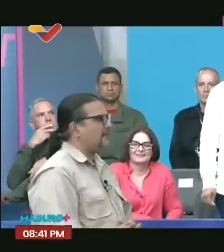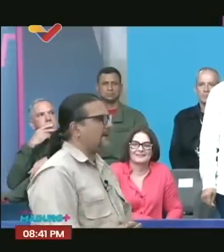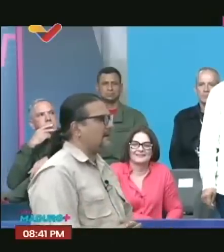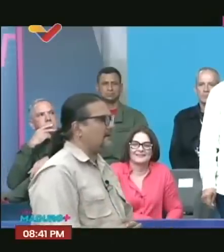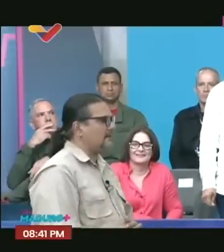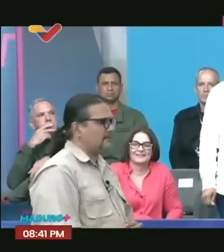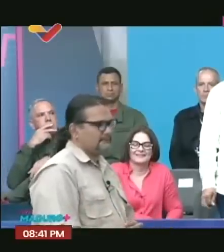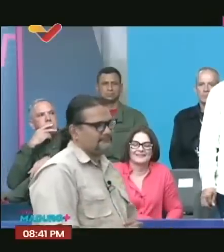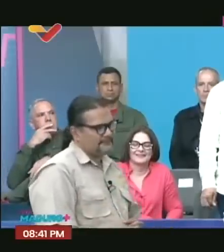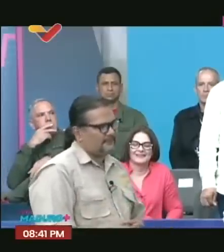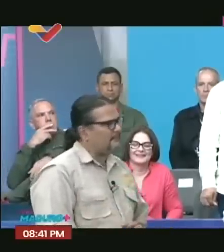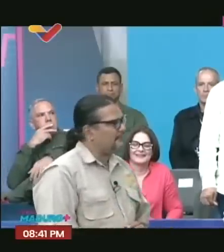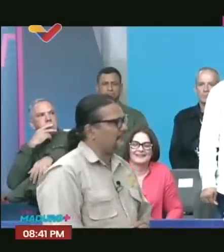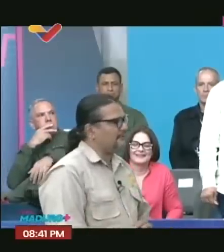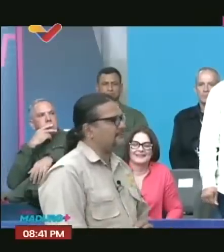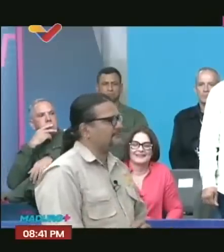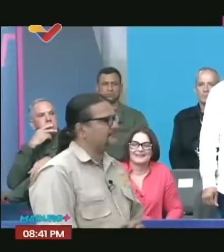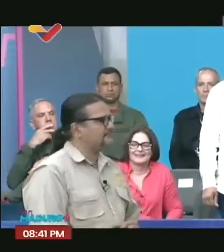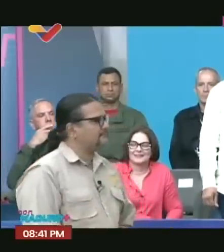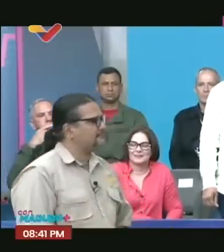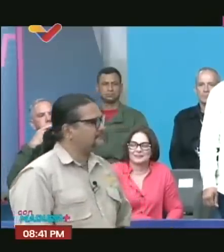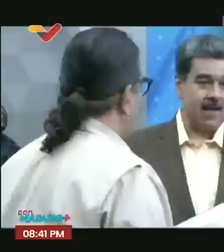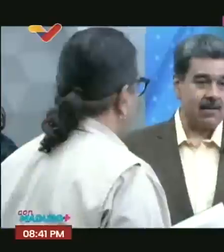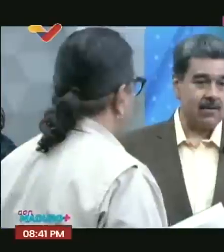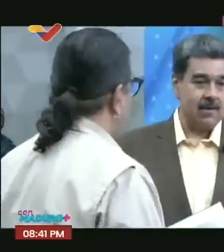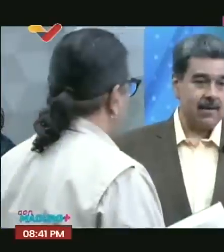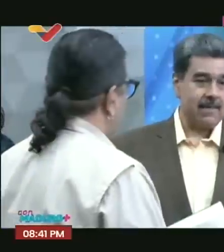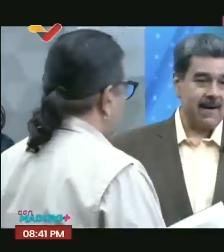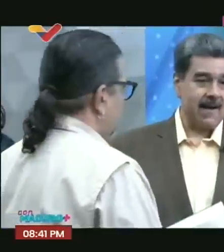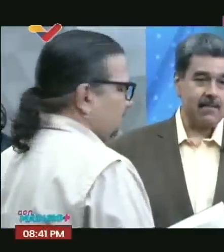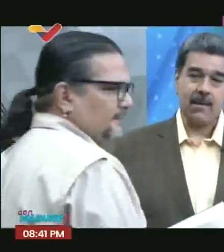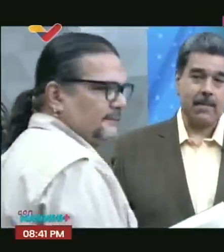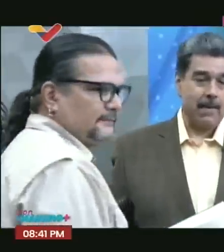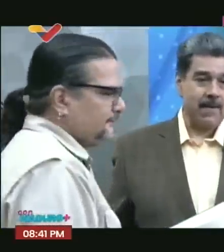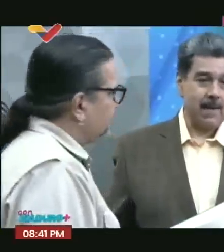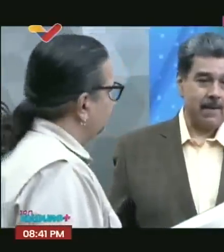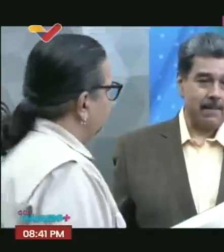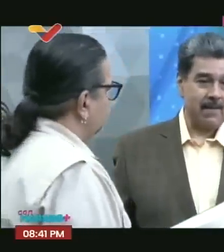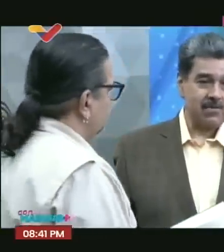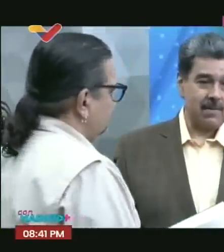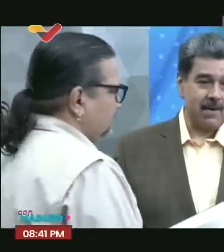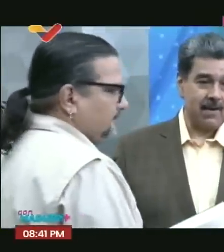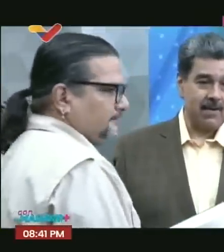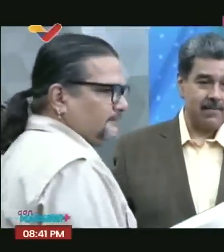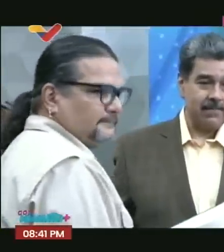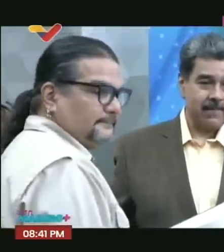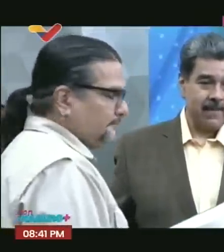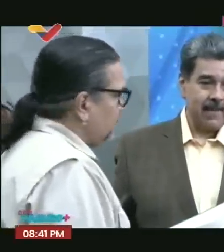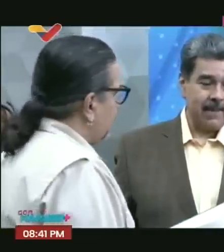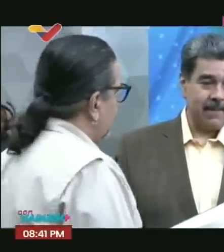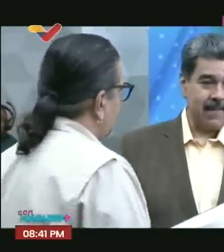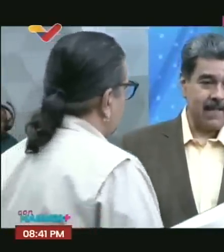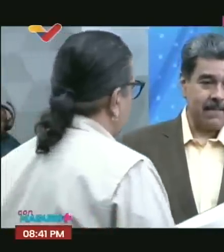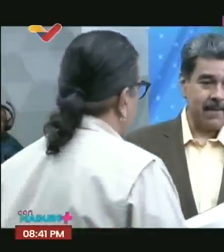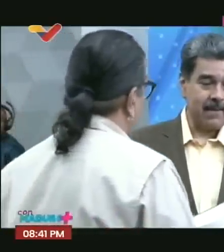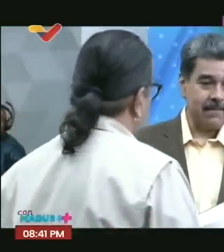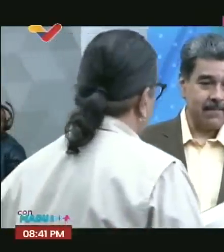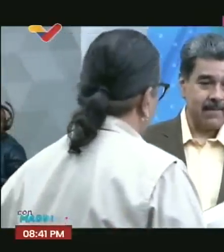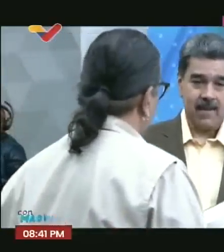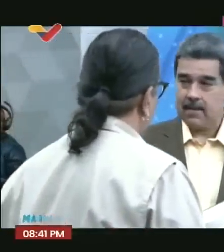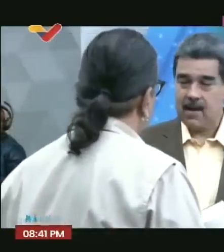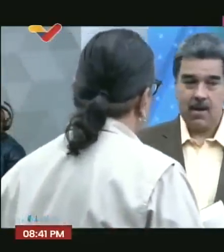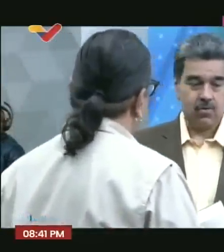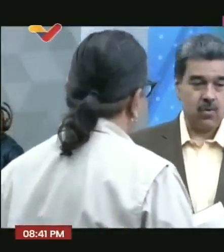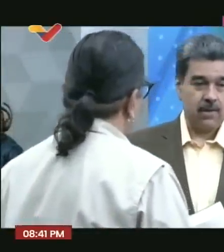la península de Macanao. Seguro, vale. Vamos a darle todo ese apoyo inmediato. De Maracaibo te me vas para allá, para la península de Macanao.